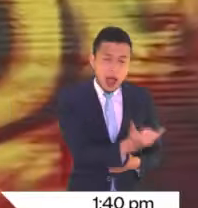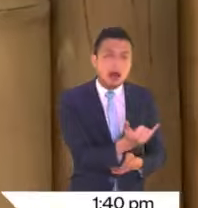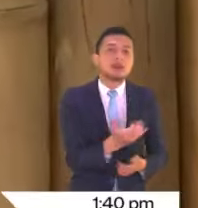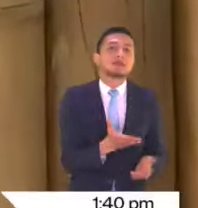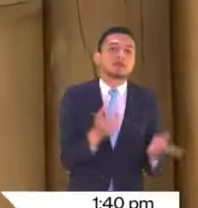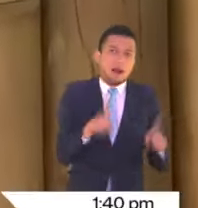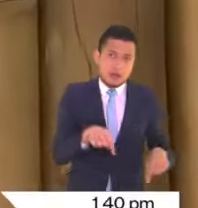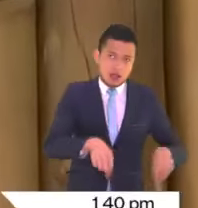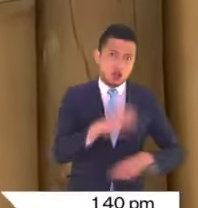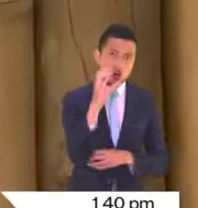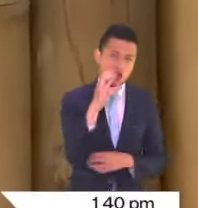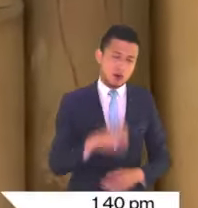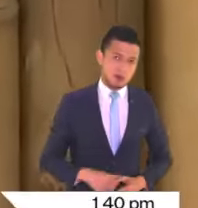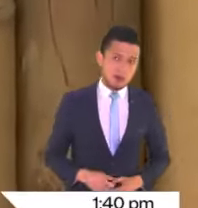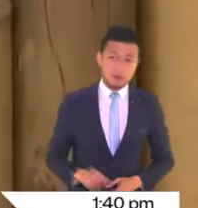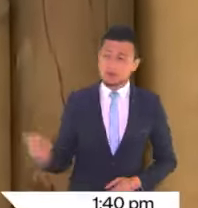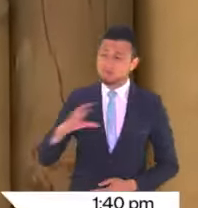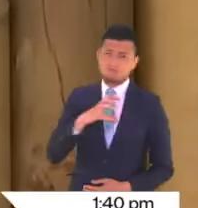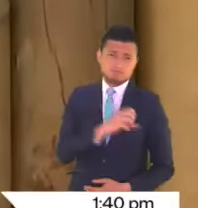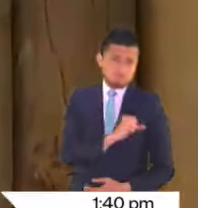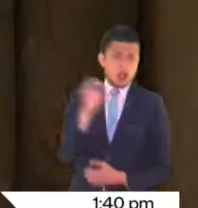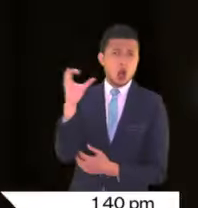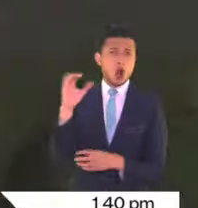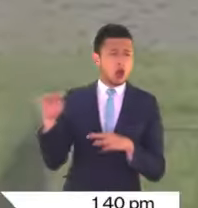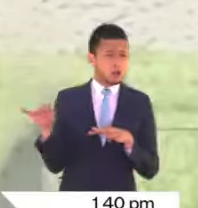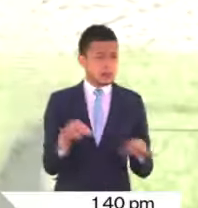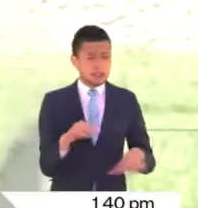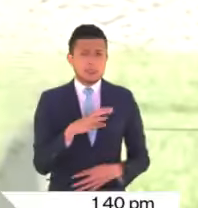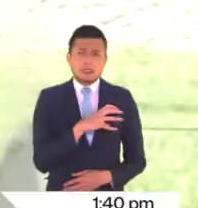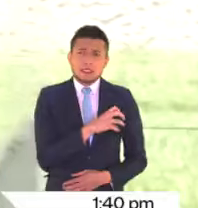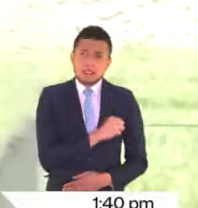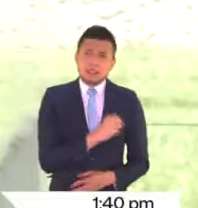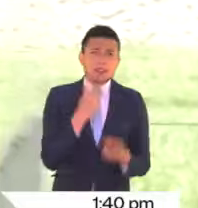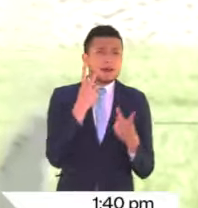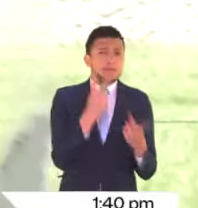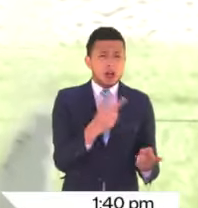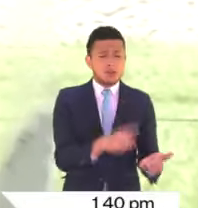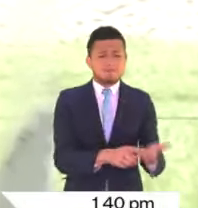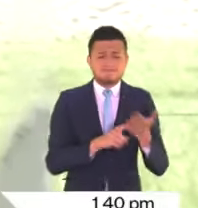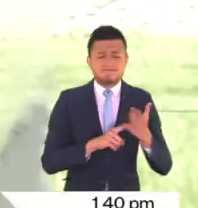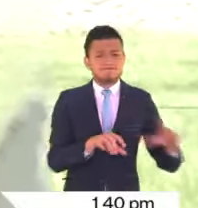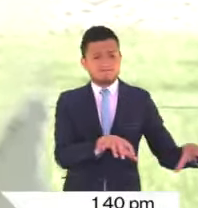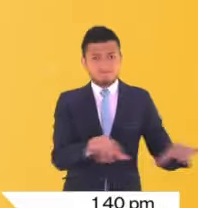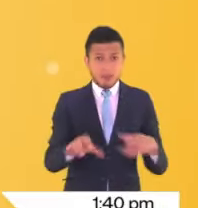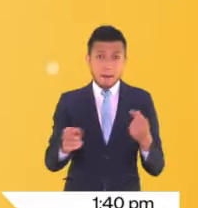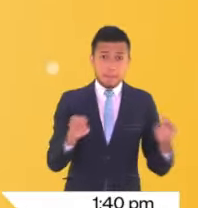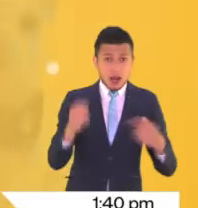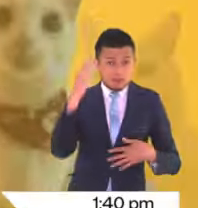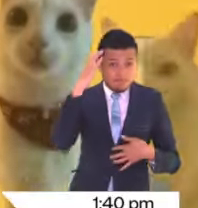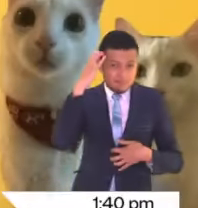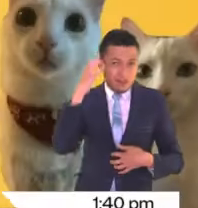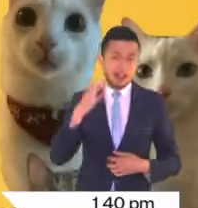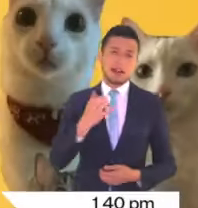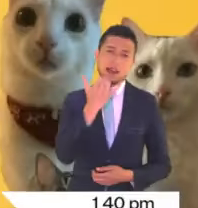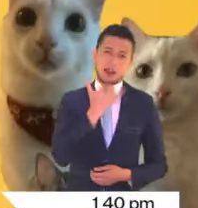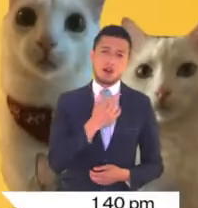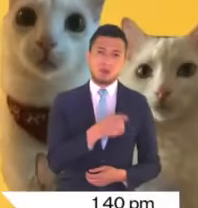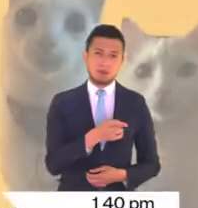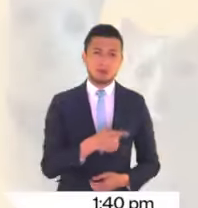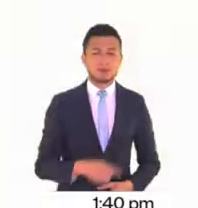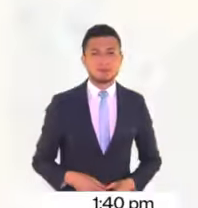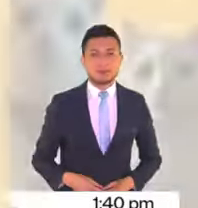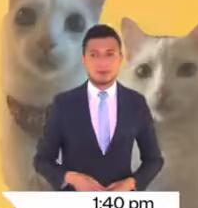Colombia. Un doloroso capítulo que presenciaron los colombianos y que dejó en evidencia fallas en el manejo de estas especies.